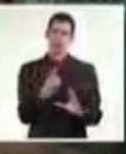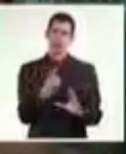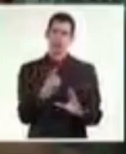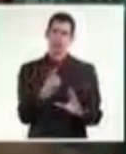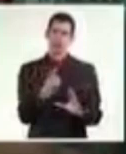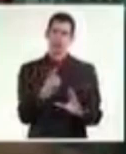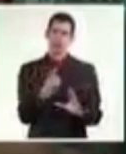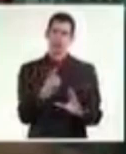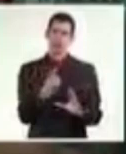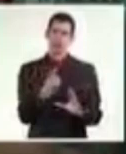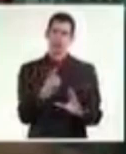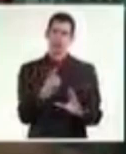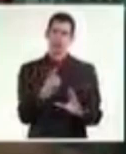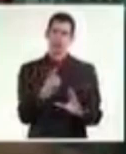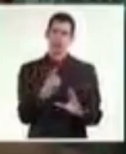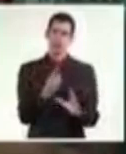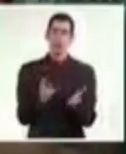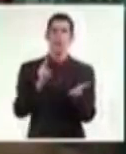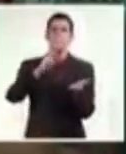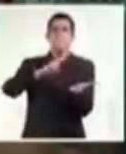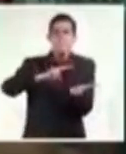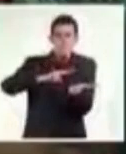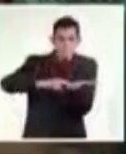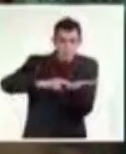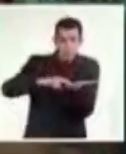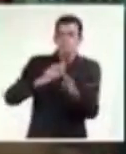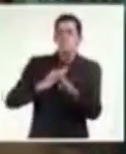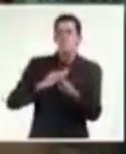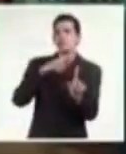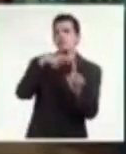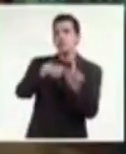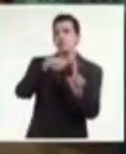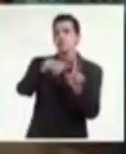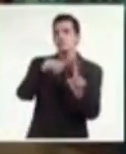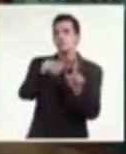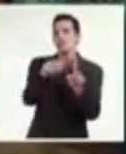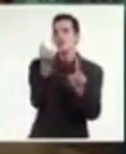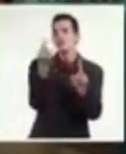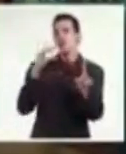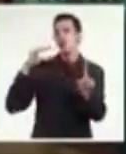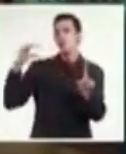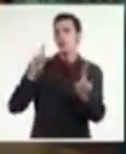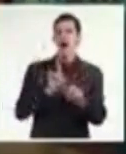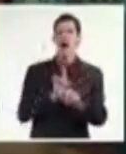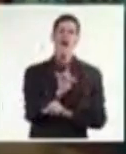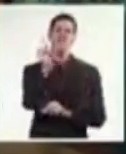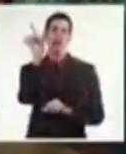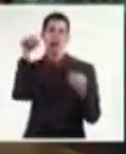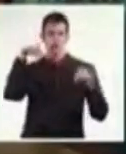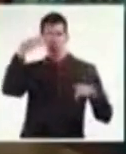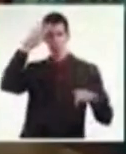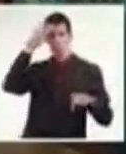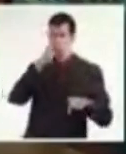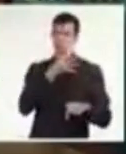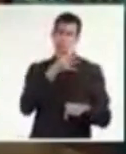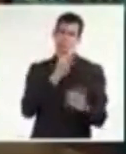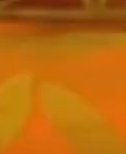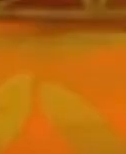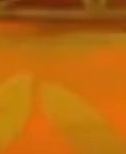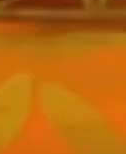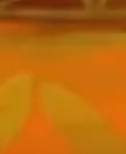lo único que pueden decir. Vamos a seguir a terminar el video. Una guerra que nadie se da cuenta de del alcance que puede tener